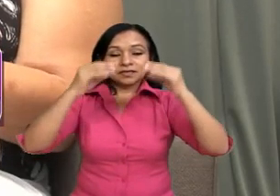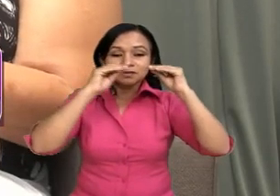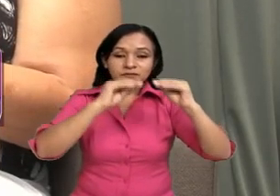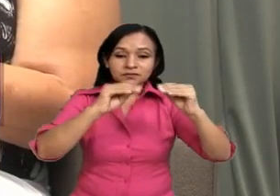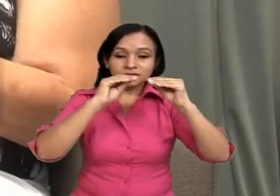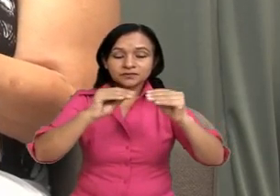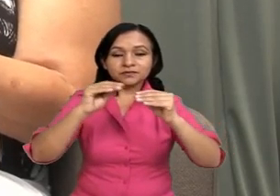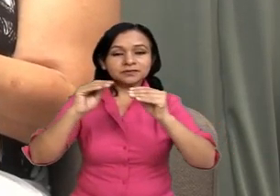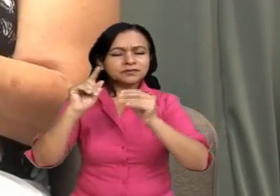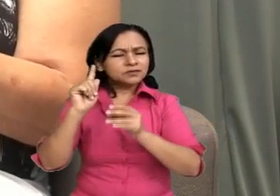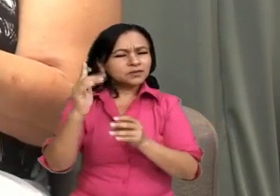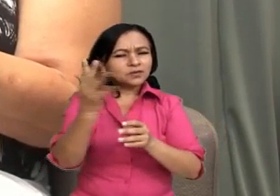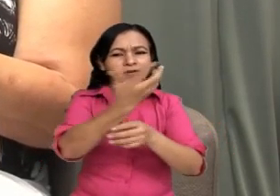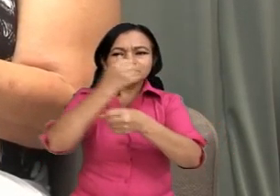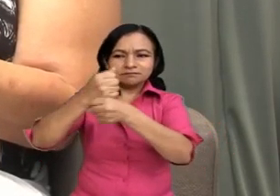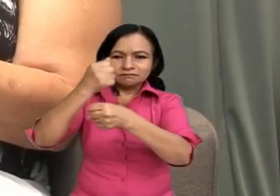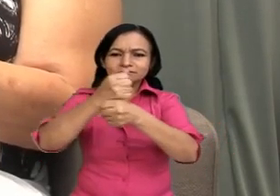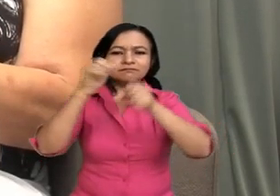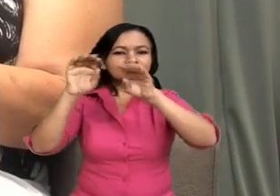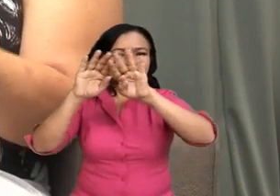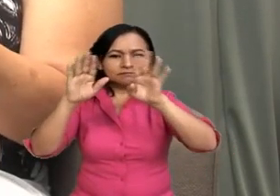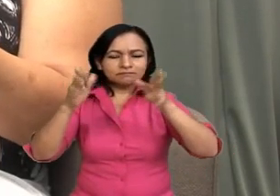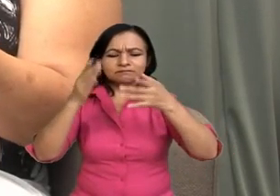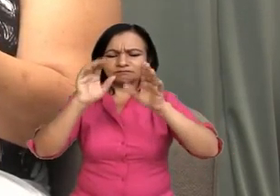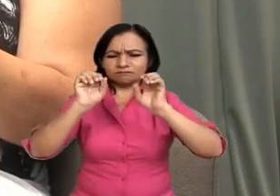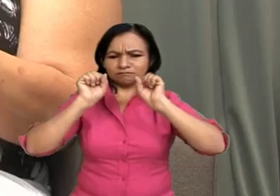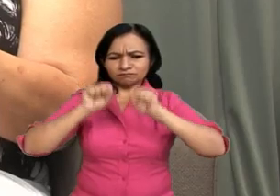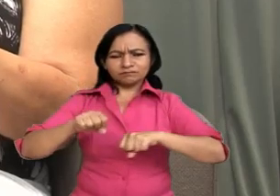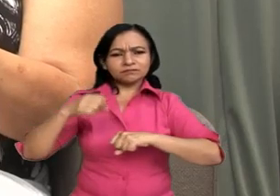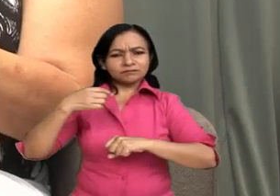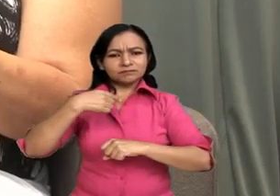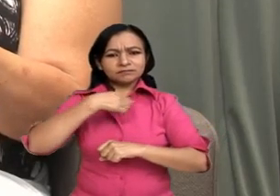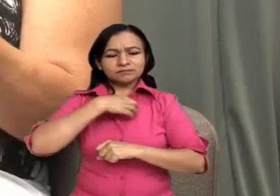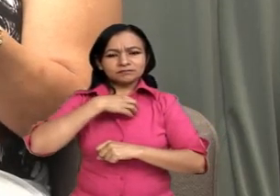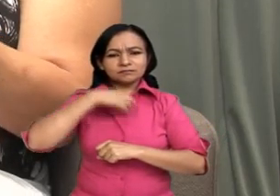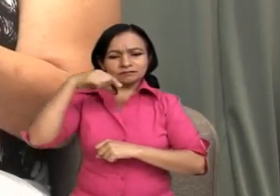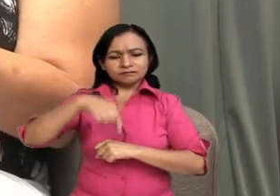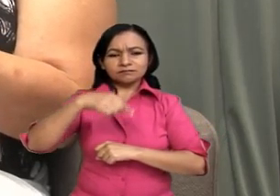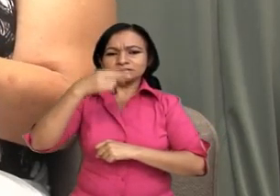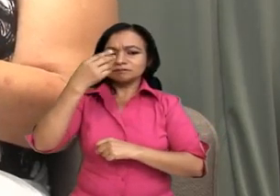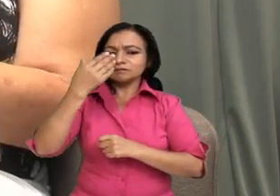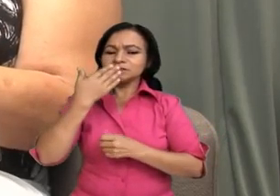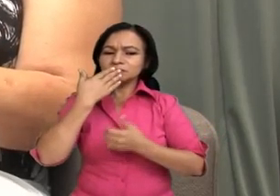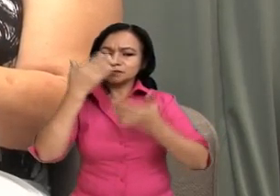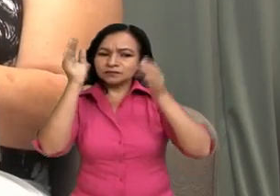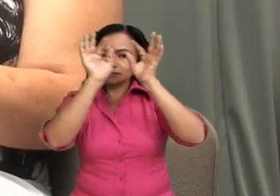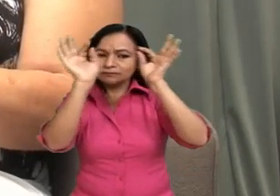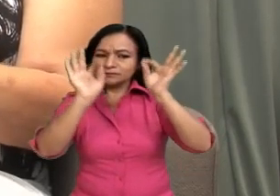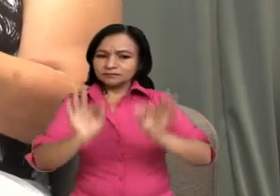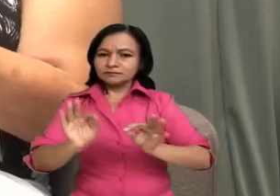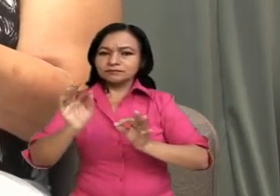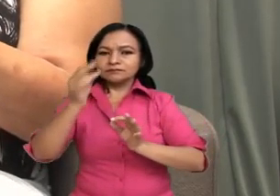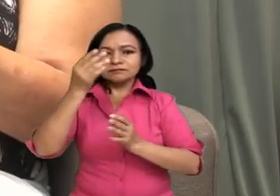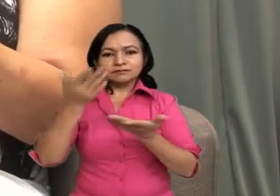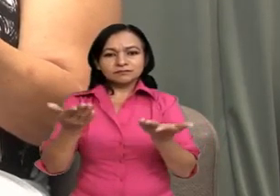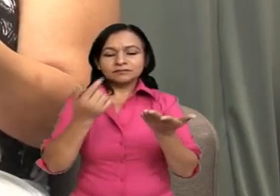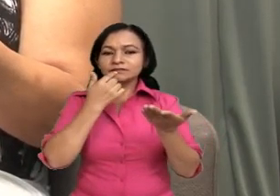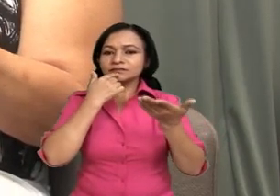sector Estado. Creemos que somos merecedoras de este hondo reconocimiento,